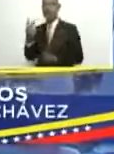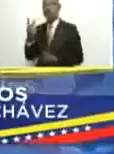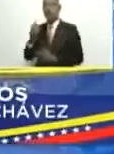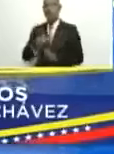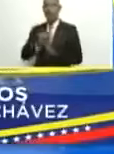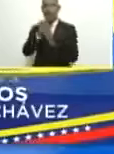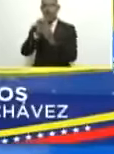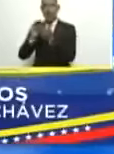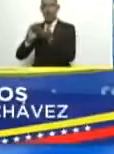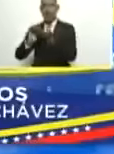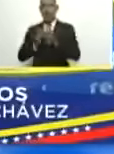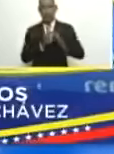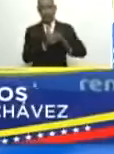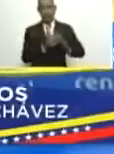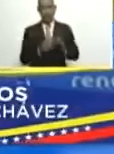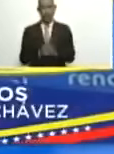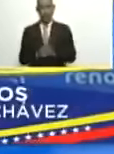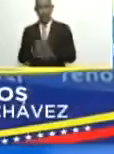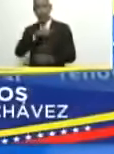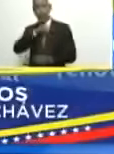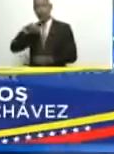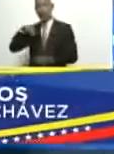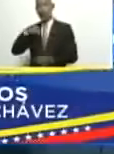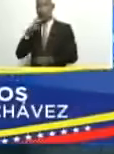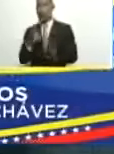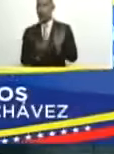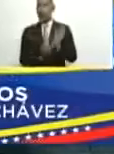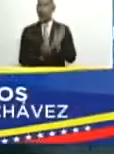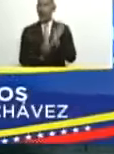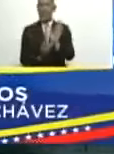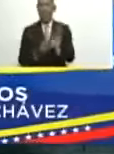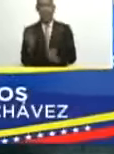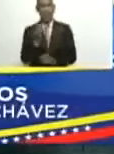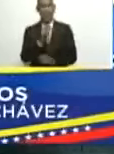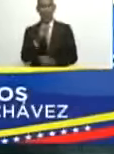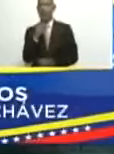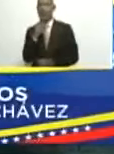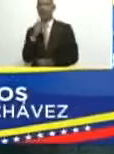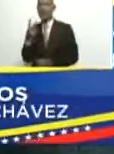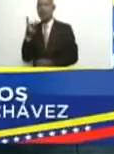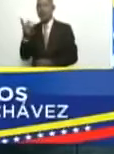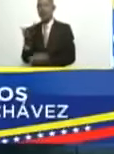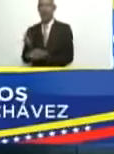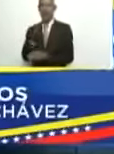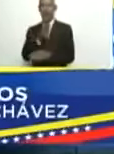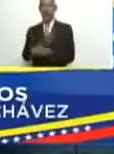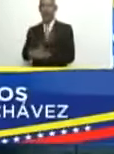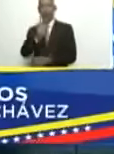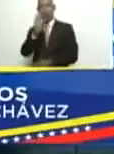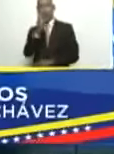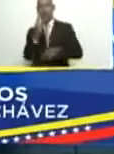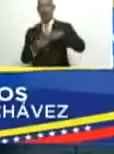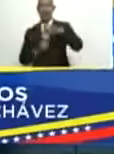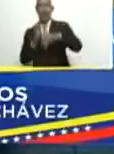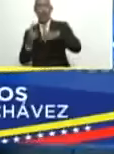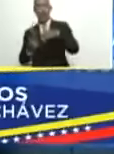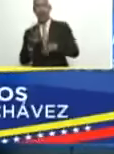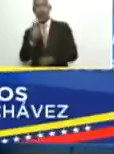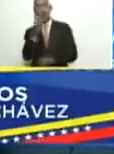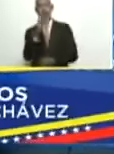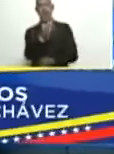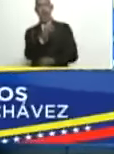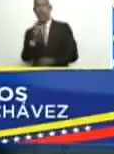conceptualizar nuestro modelo. No somos representantes, solamente eso se deja en la Cuarta República, donde Adecos